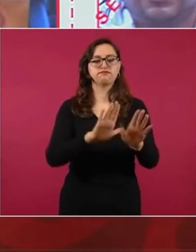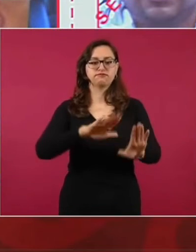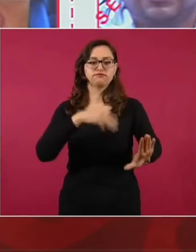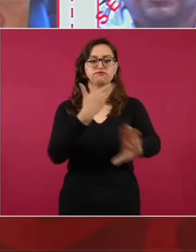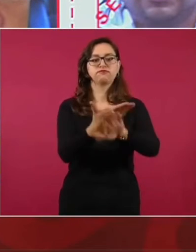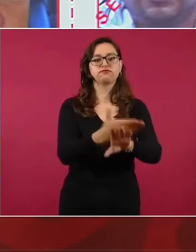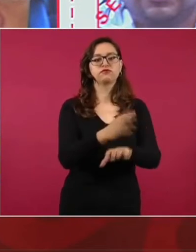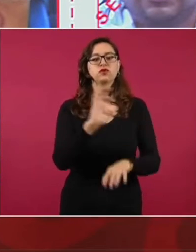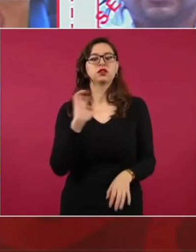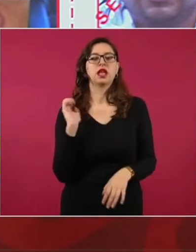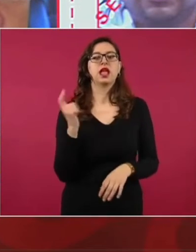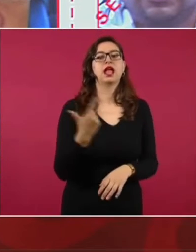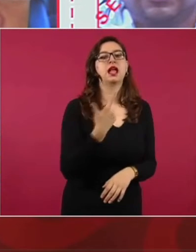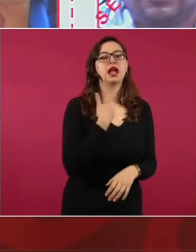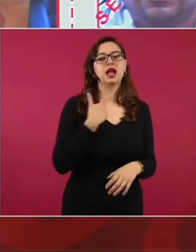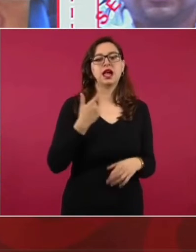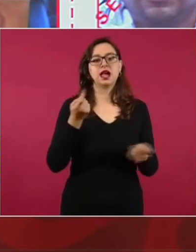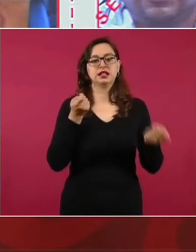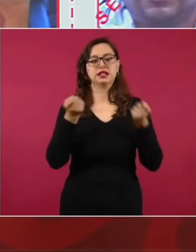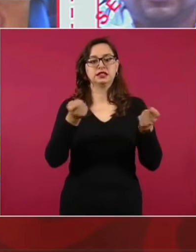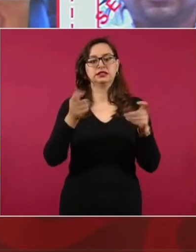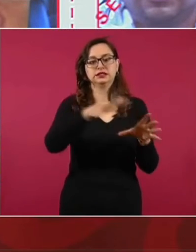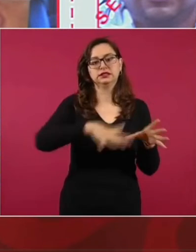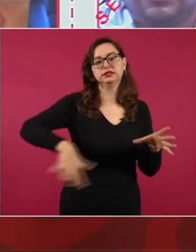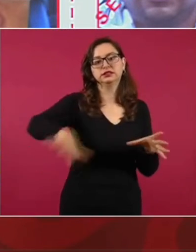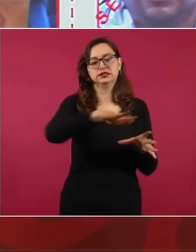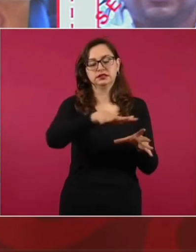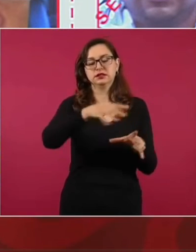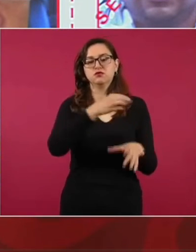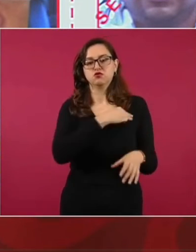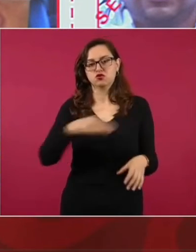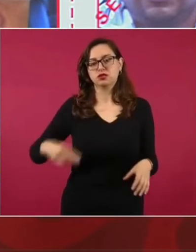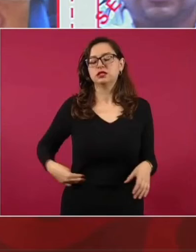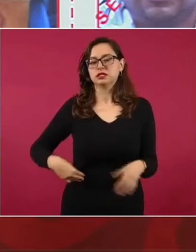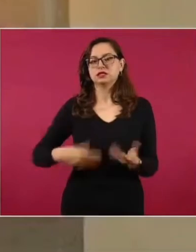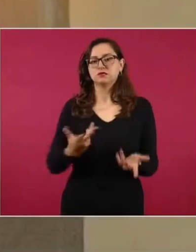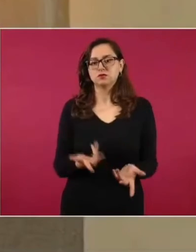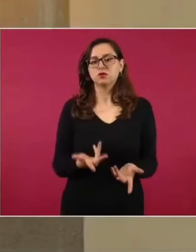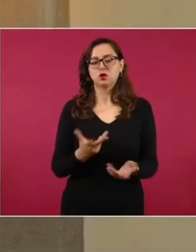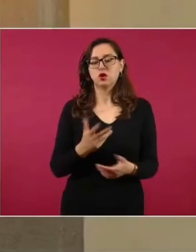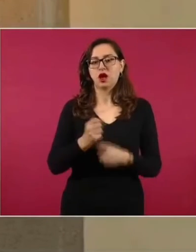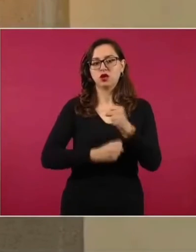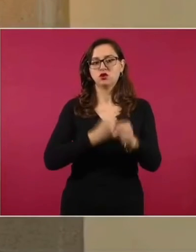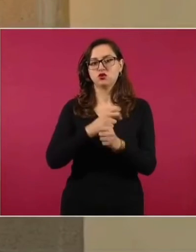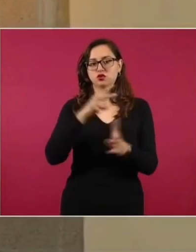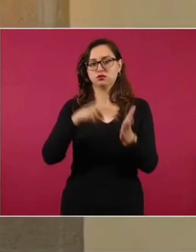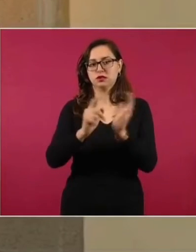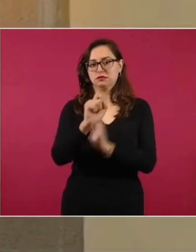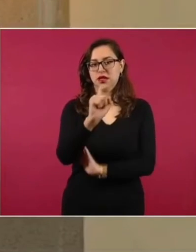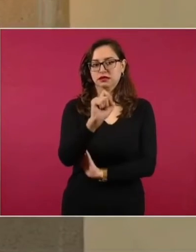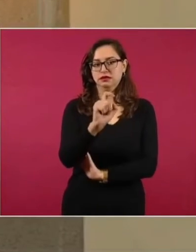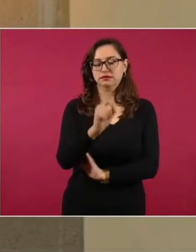ex primer regidor de ese municipio por hechos cometidos en marzo de 2020. Siguiente.